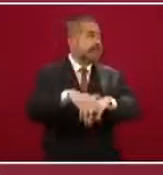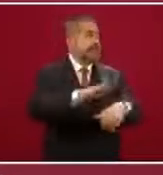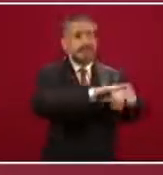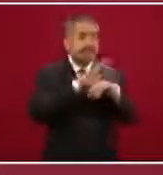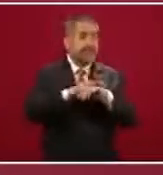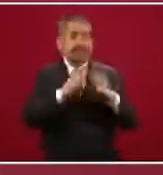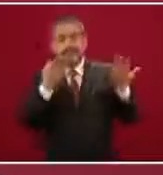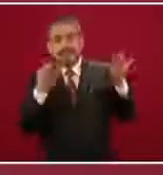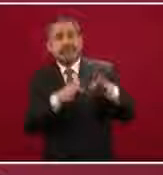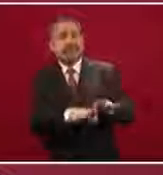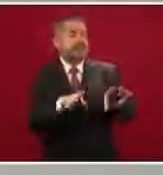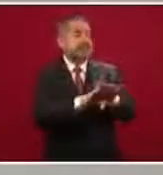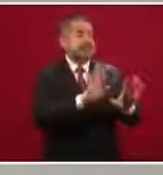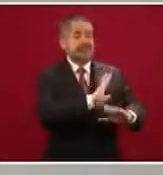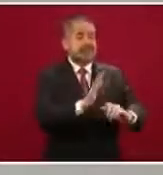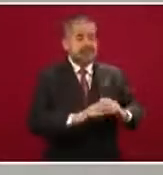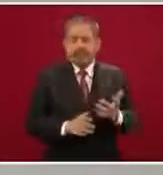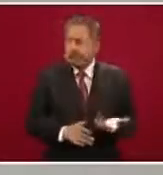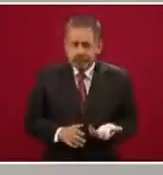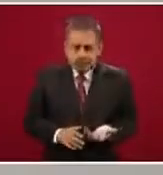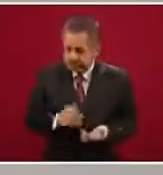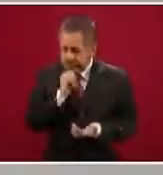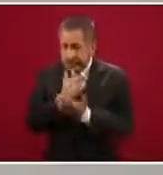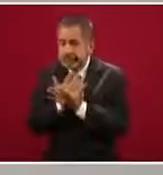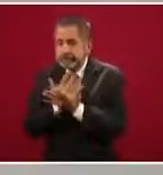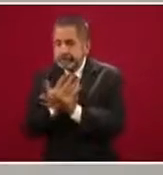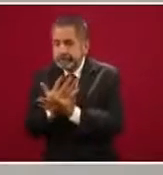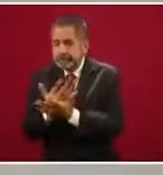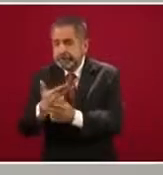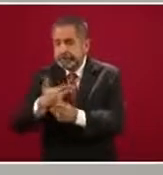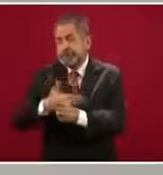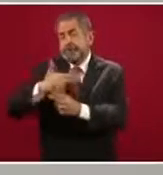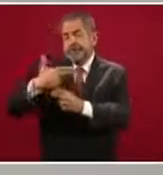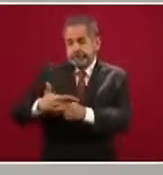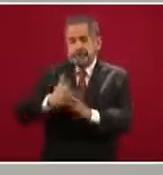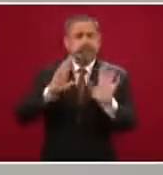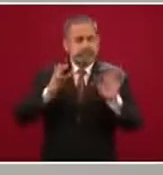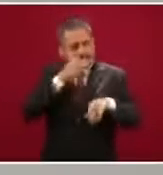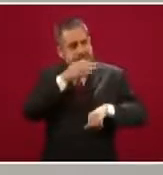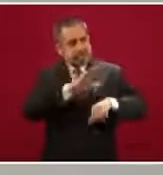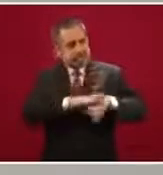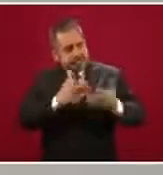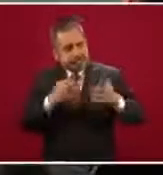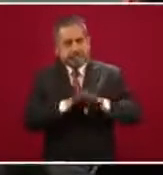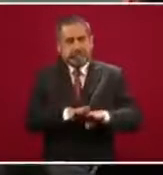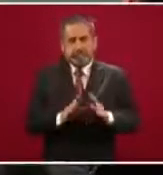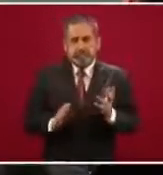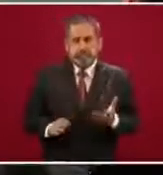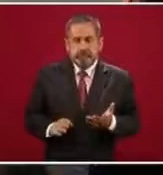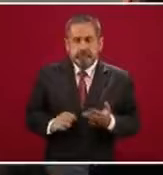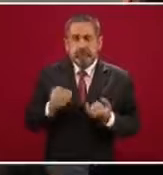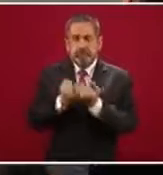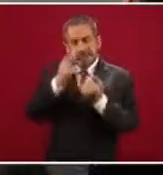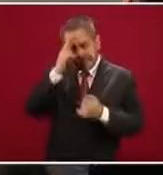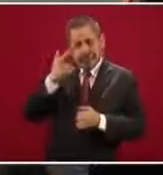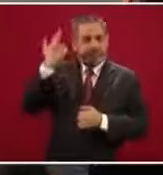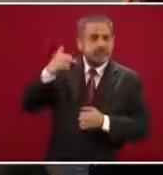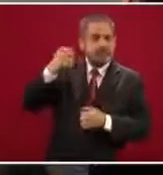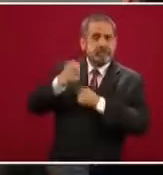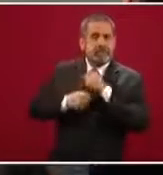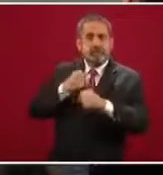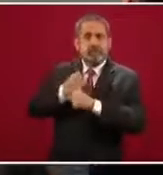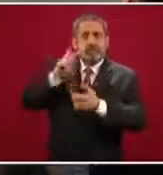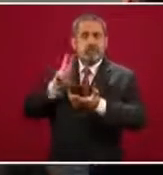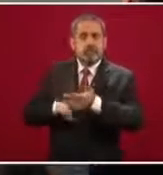lección aprendida del mundo, pero también de México en 2009, cuando las distintas intervenciones que